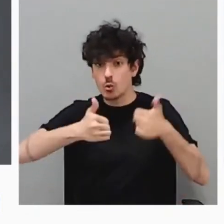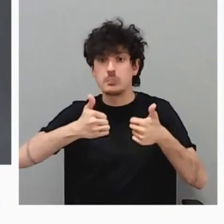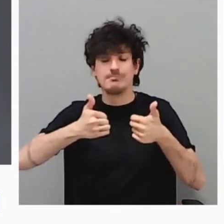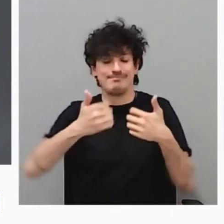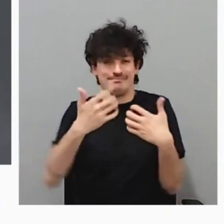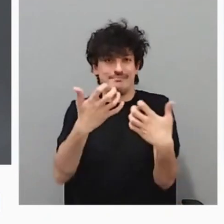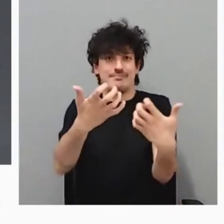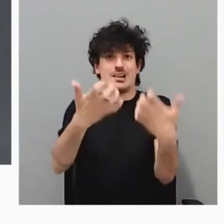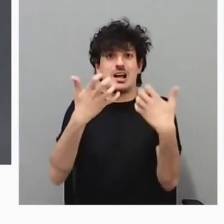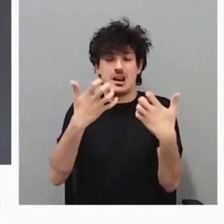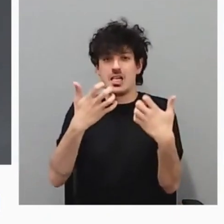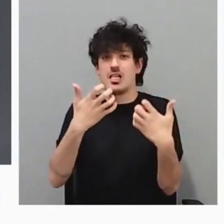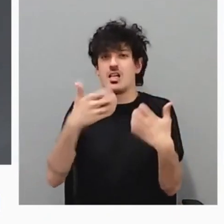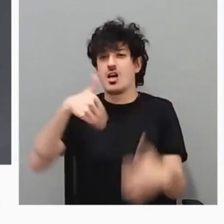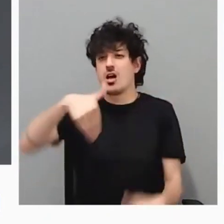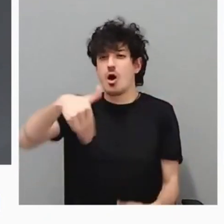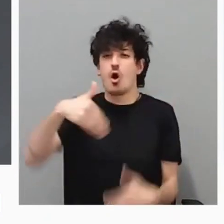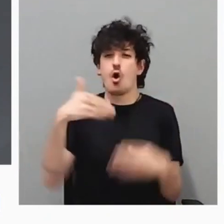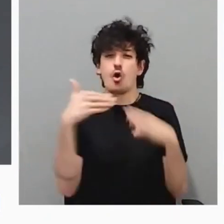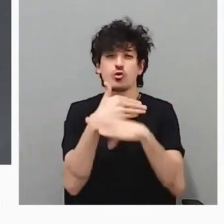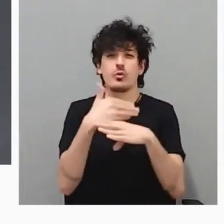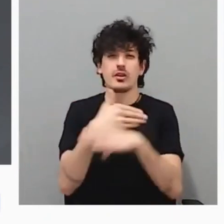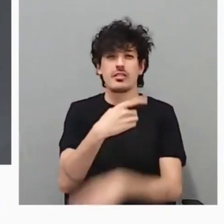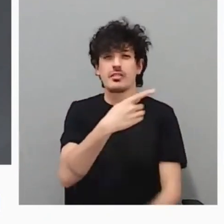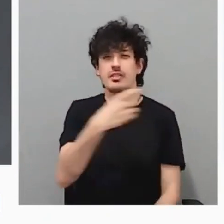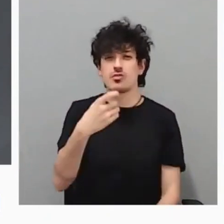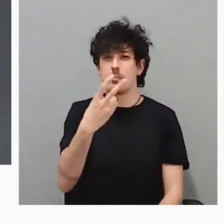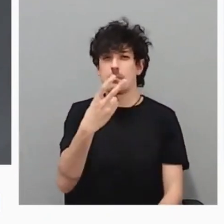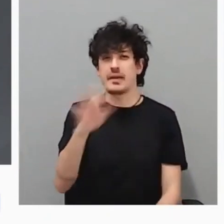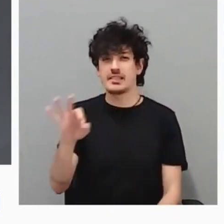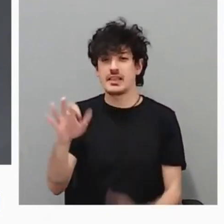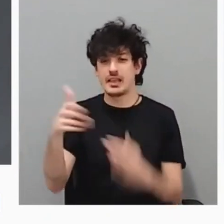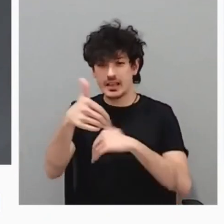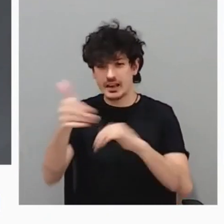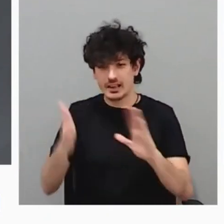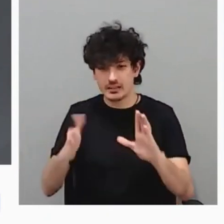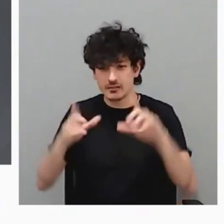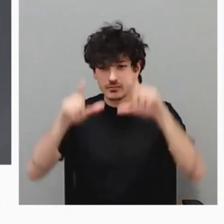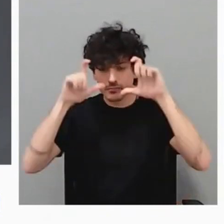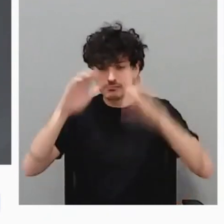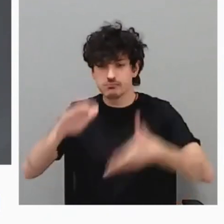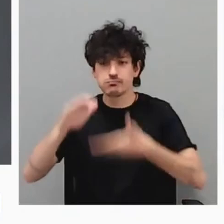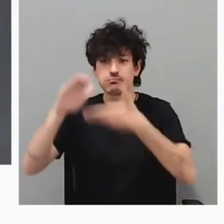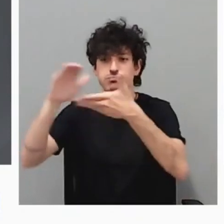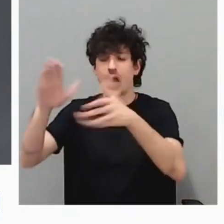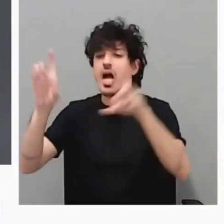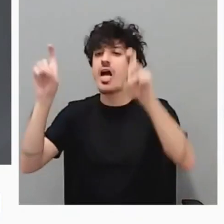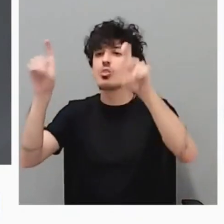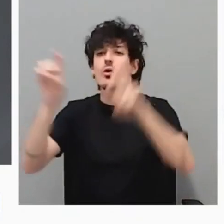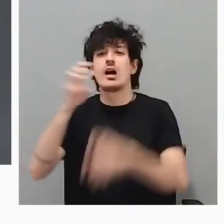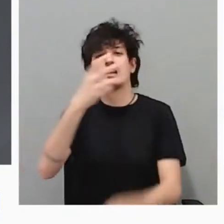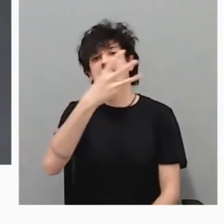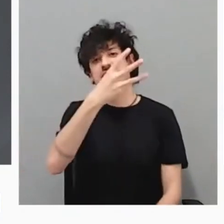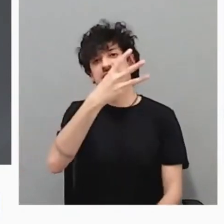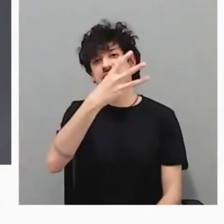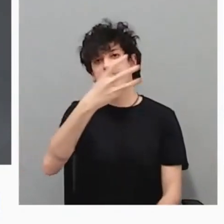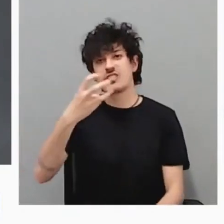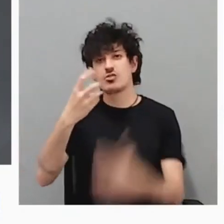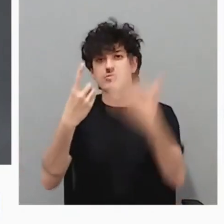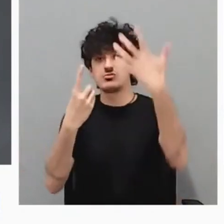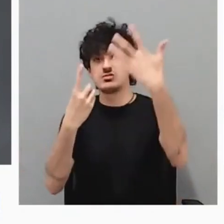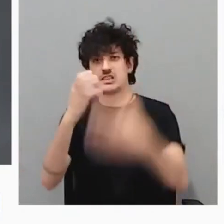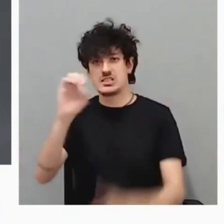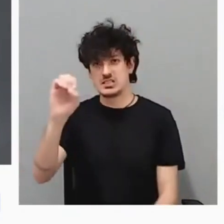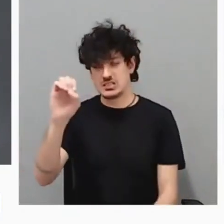en octubre 120 kits con el contenido de Educa 360. Lo que sí notamos es que, bueno, se